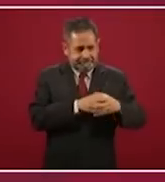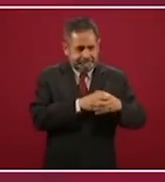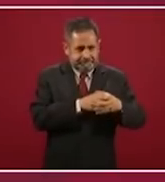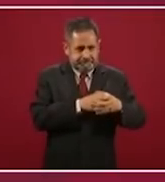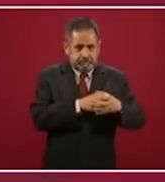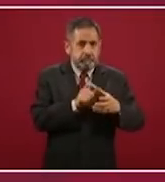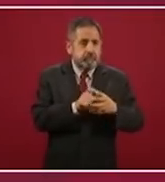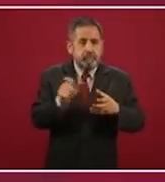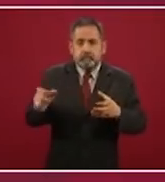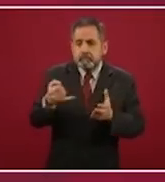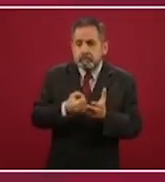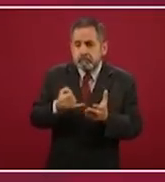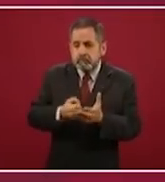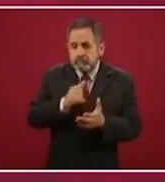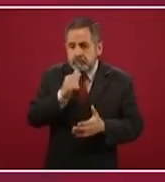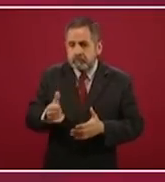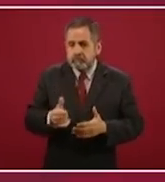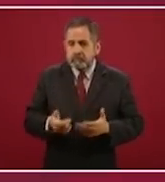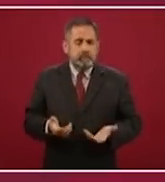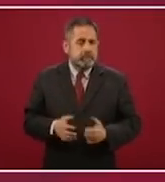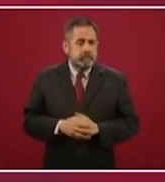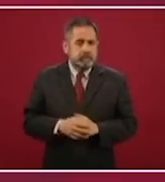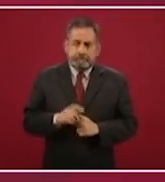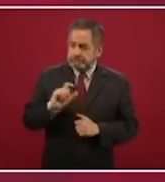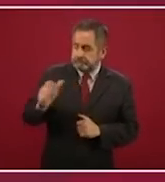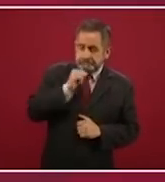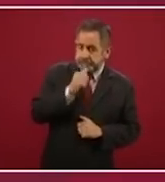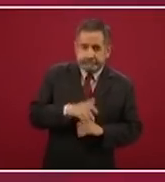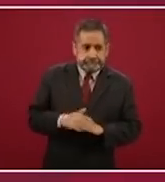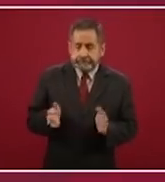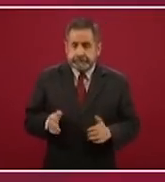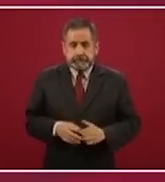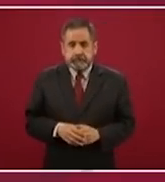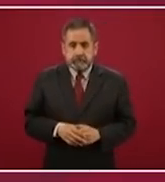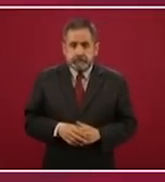que no pagaban impuestos.